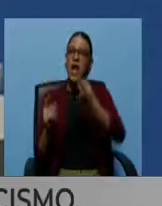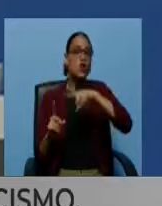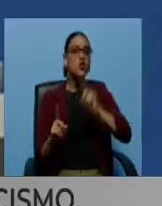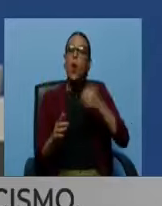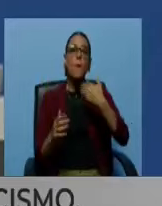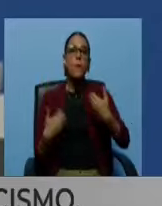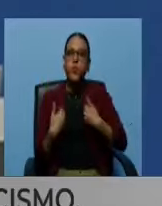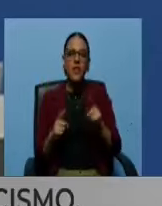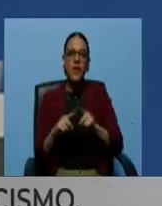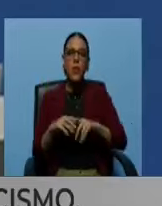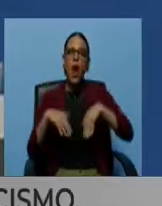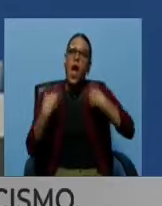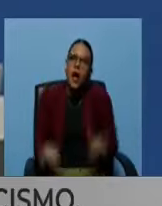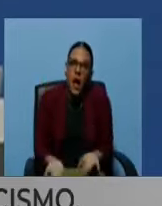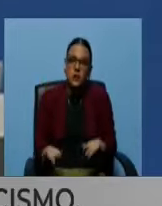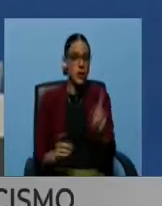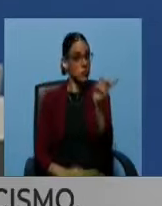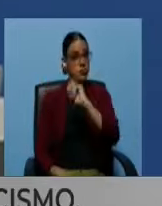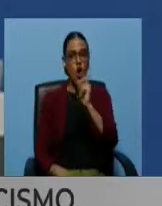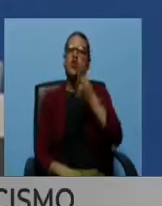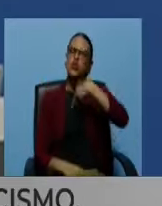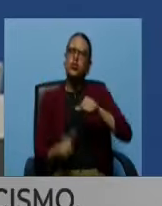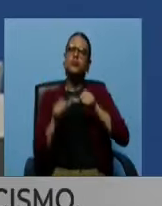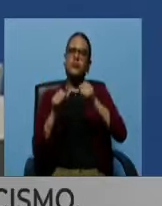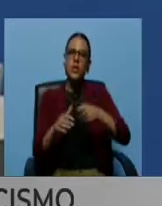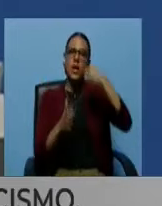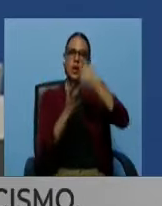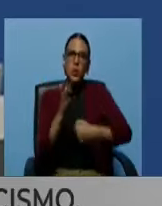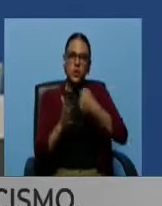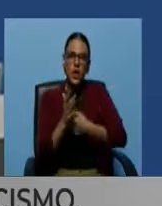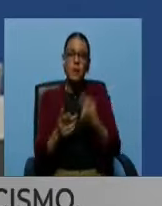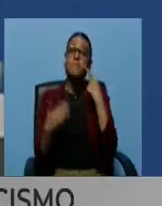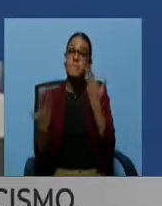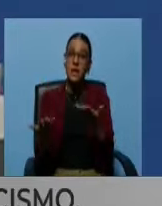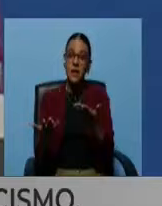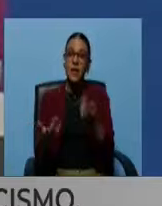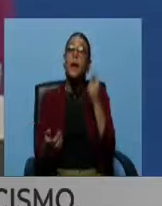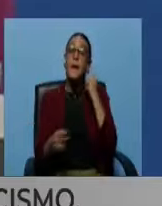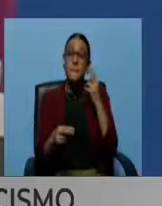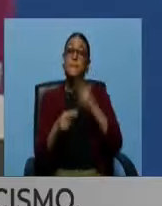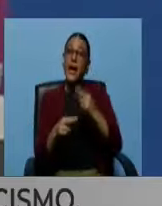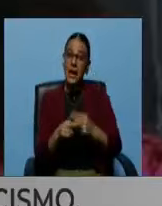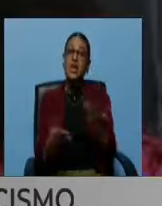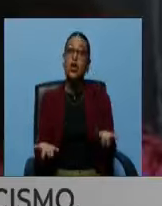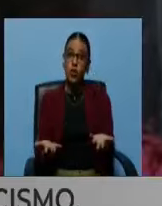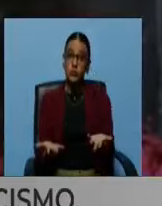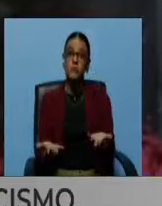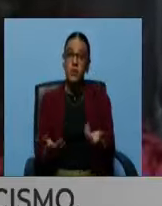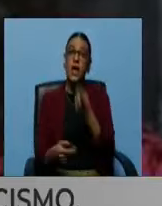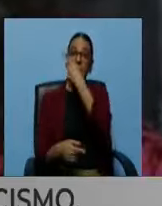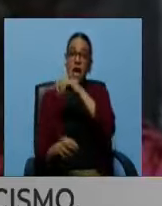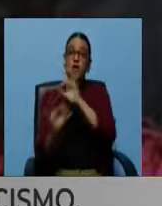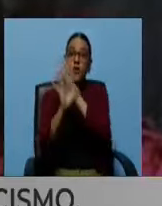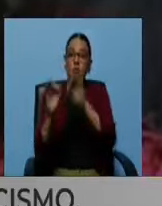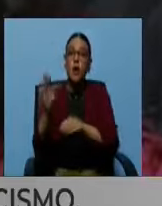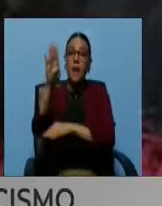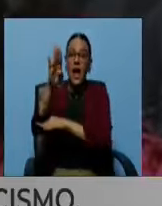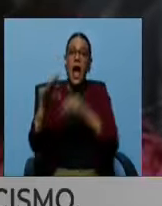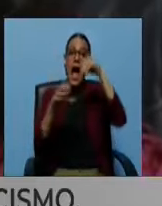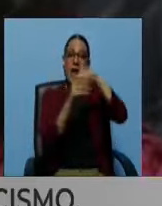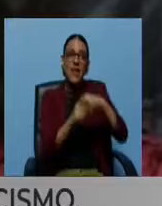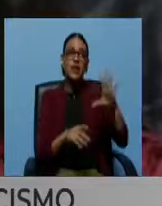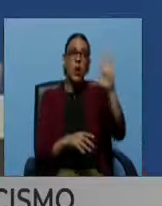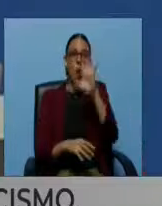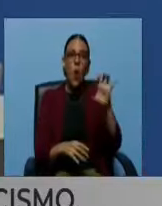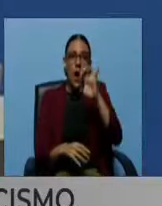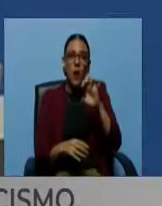jamás sucumbir. Fíjense ustedes qué peligro. La red neofascista en Europa y